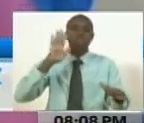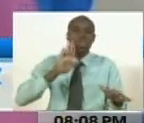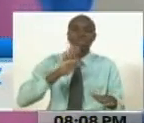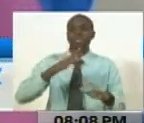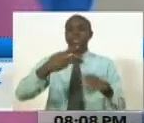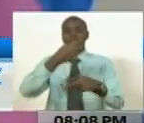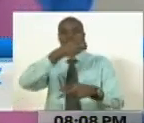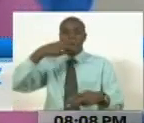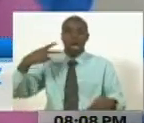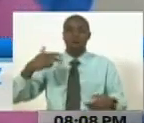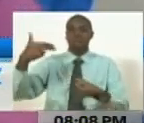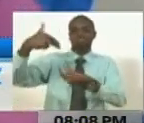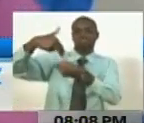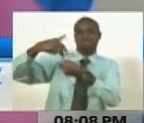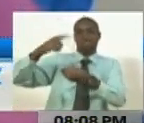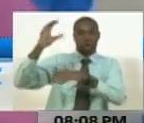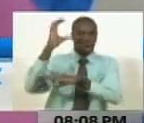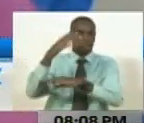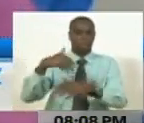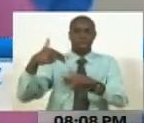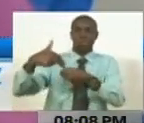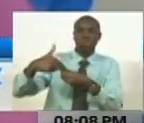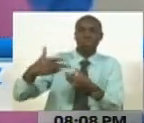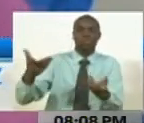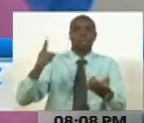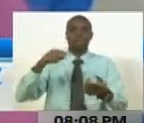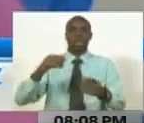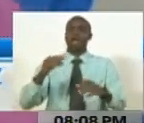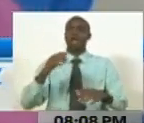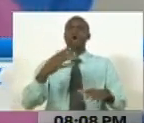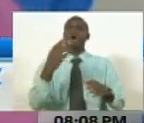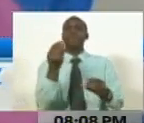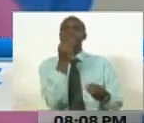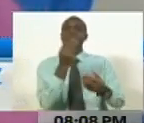del combustible de Venezuela, de los productos